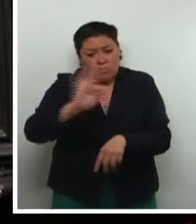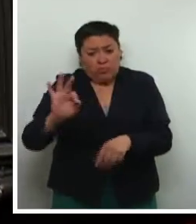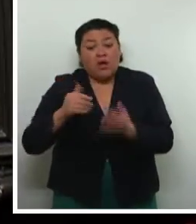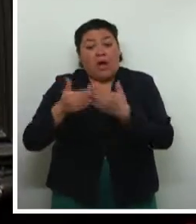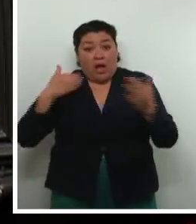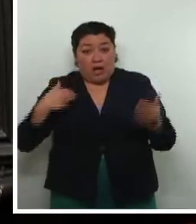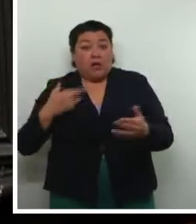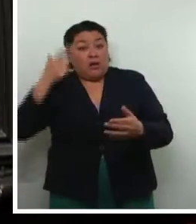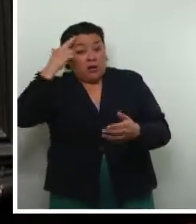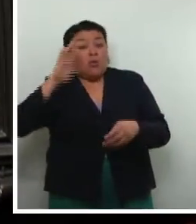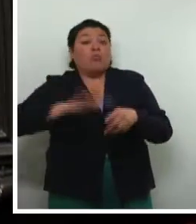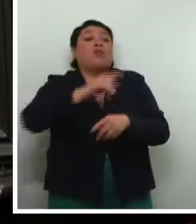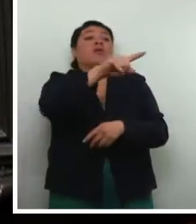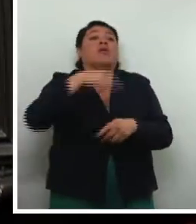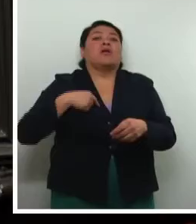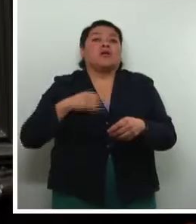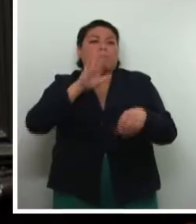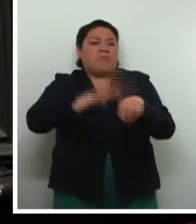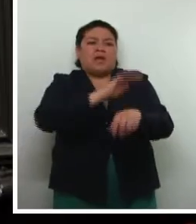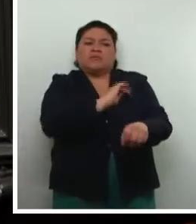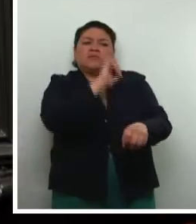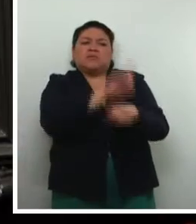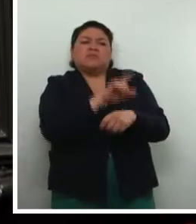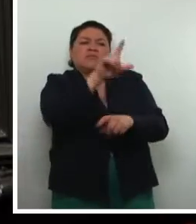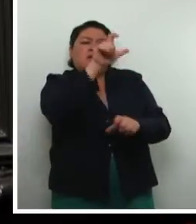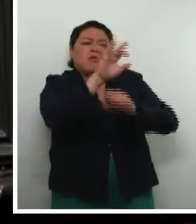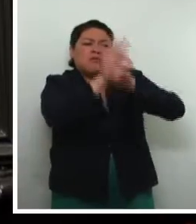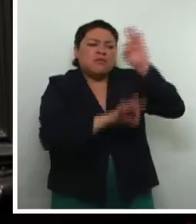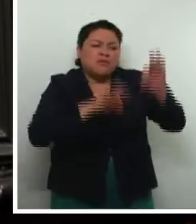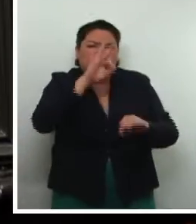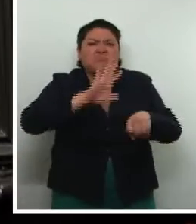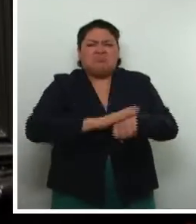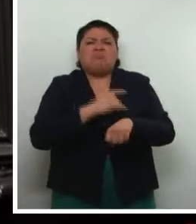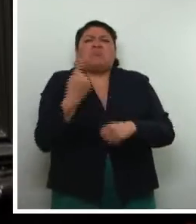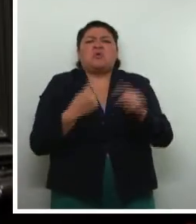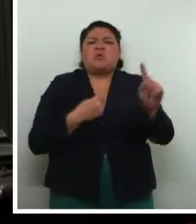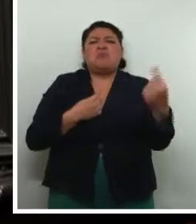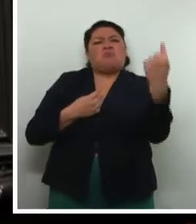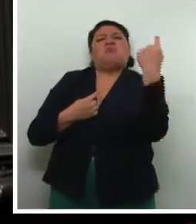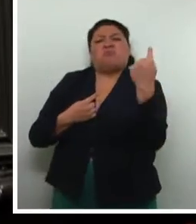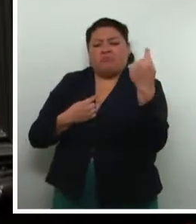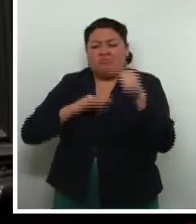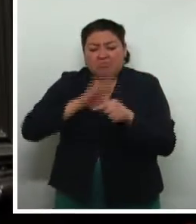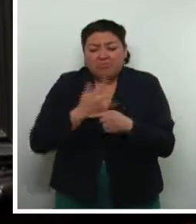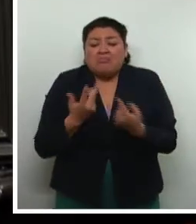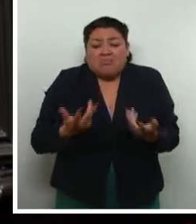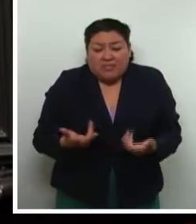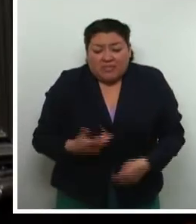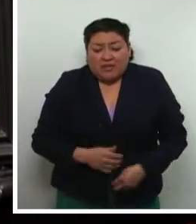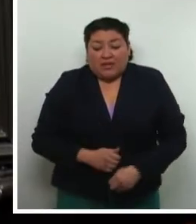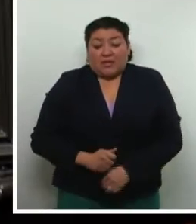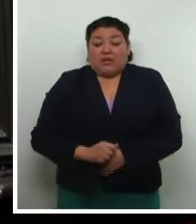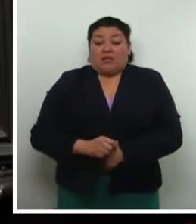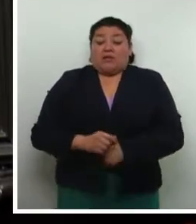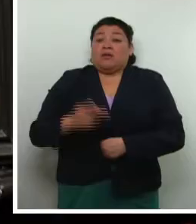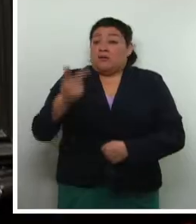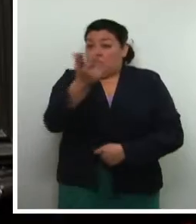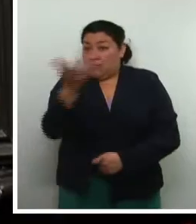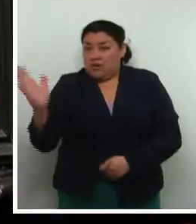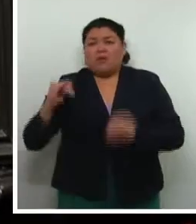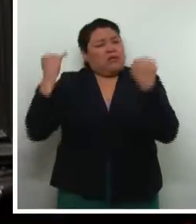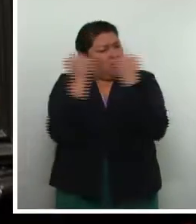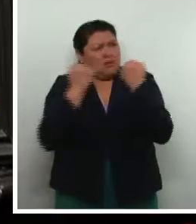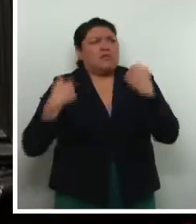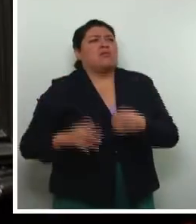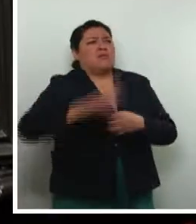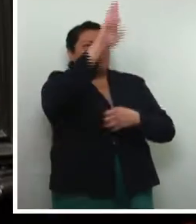hicieron. ¿Por qué se le va a dar un trato diferente solo a las de él? Bueno, los demás pueden hacer la